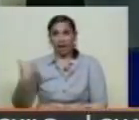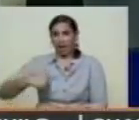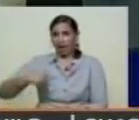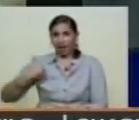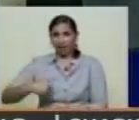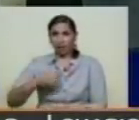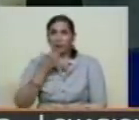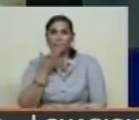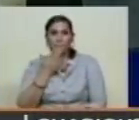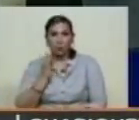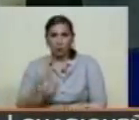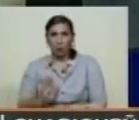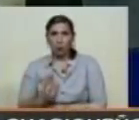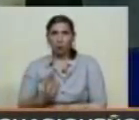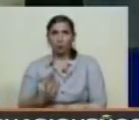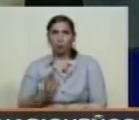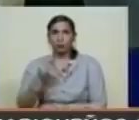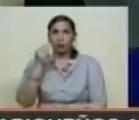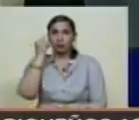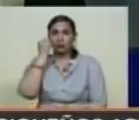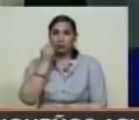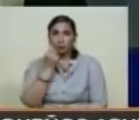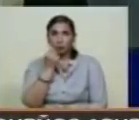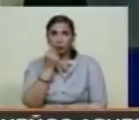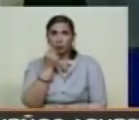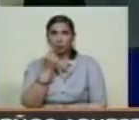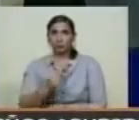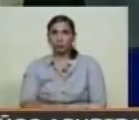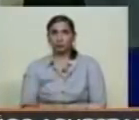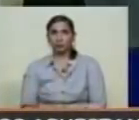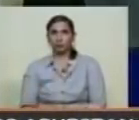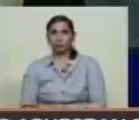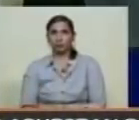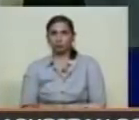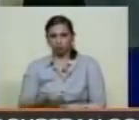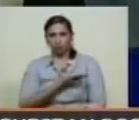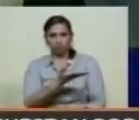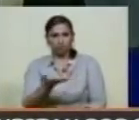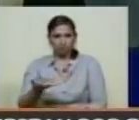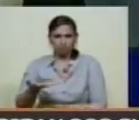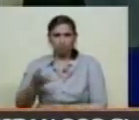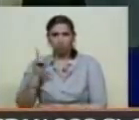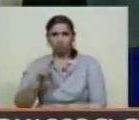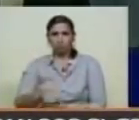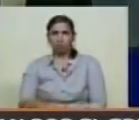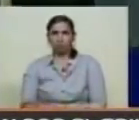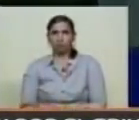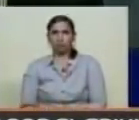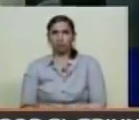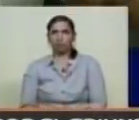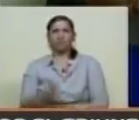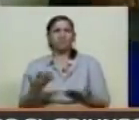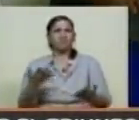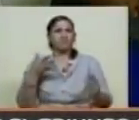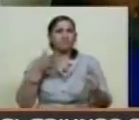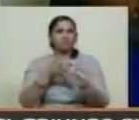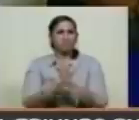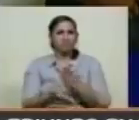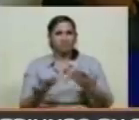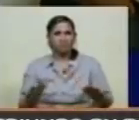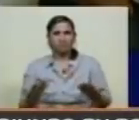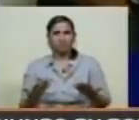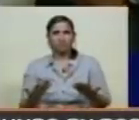me es ajeno Simón Bolívar, porque nos es propio, y a ustedes también, San Martín, que ¿qué significa